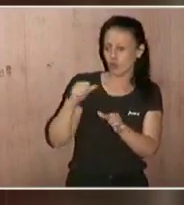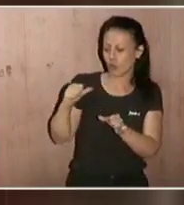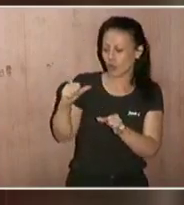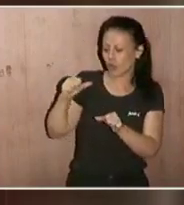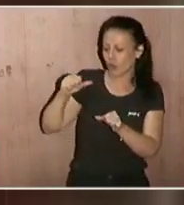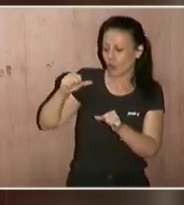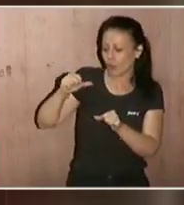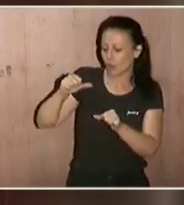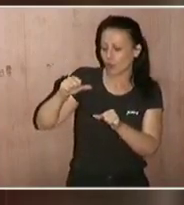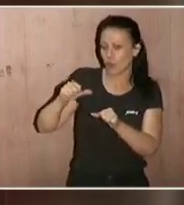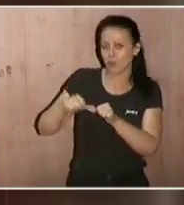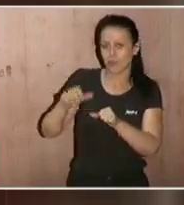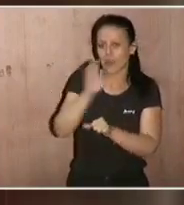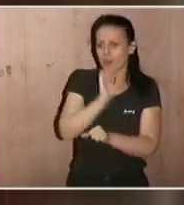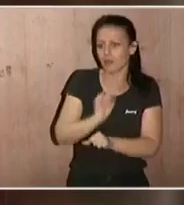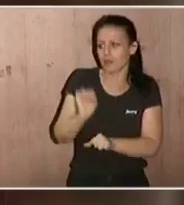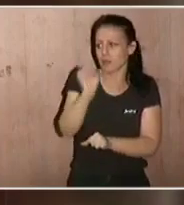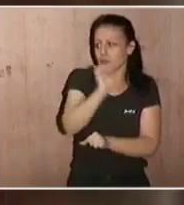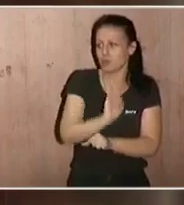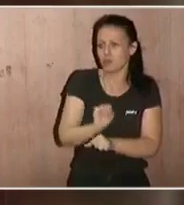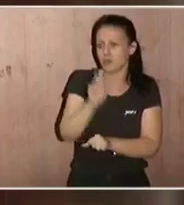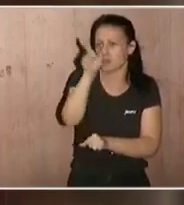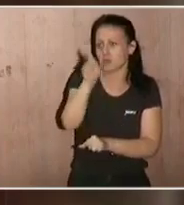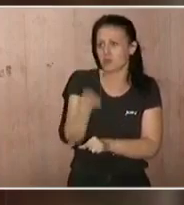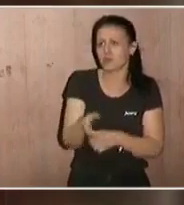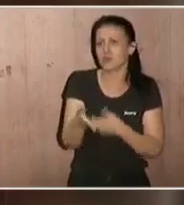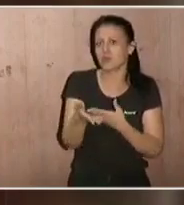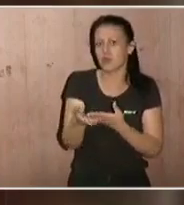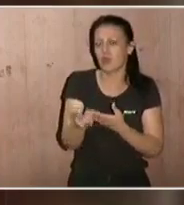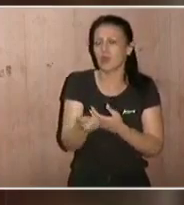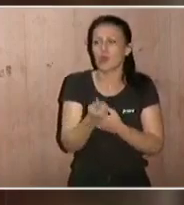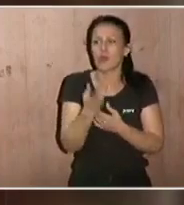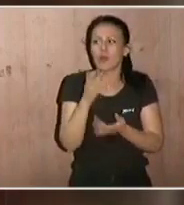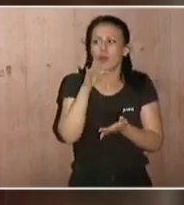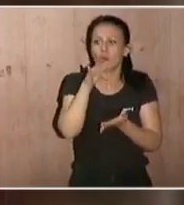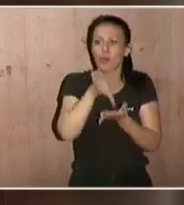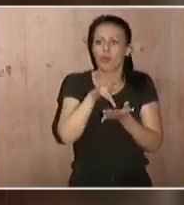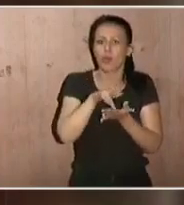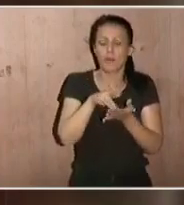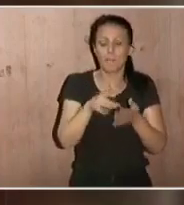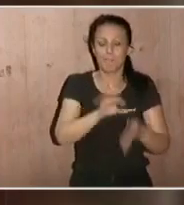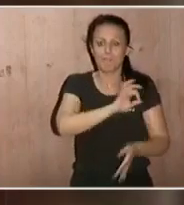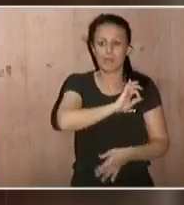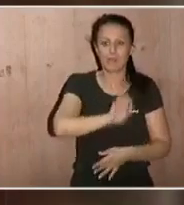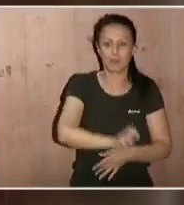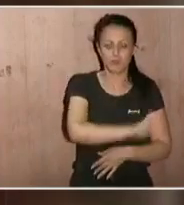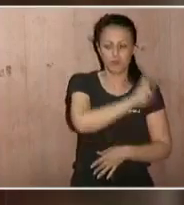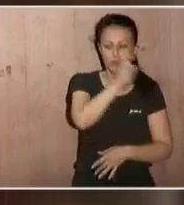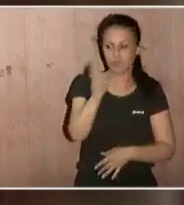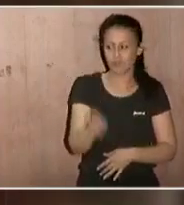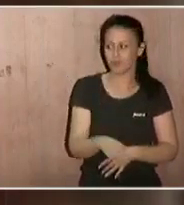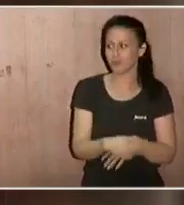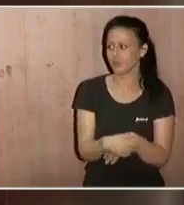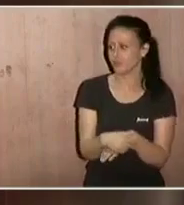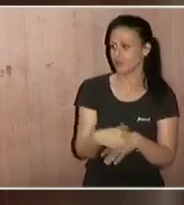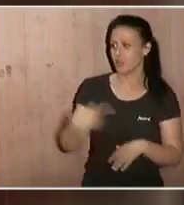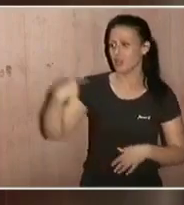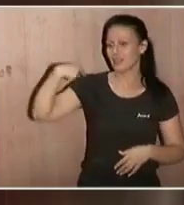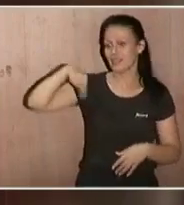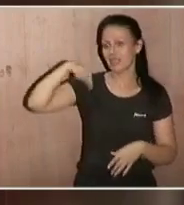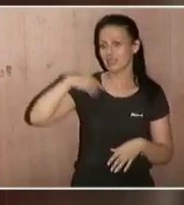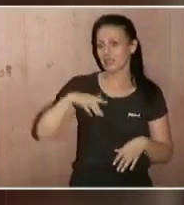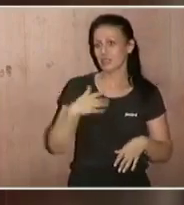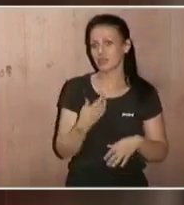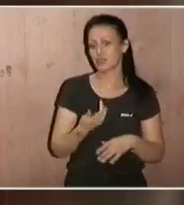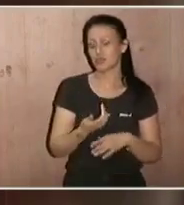y ha sido o ha merecido en ocasiones diversos premios. Es el caso de su tesis doctoral defendida